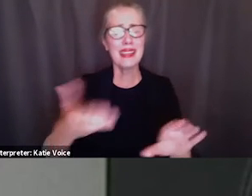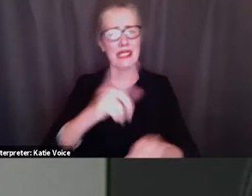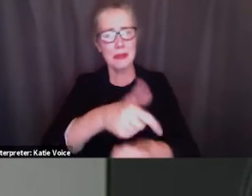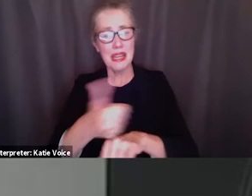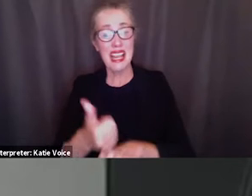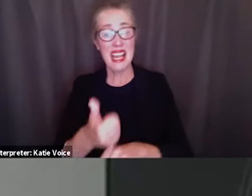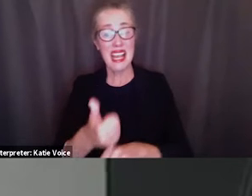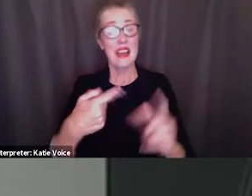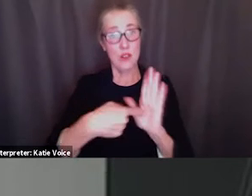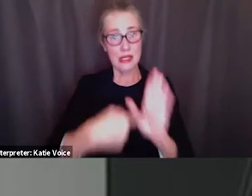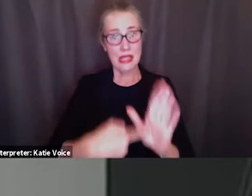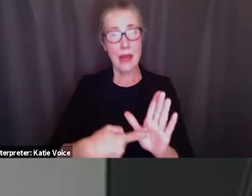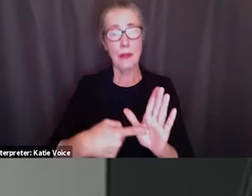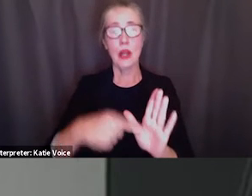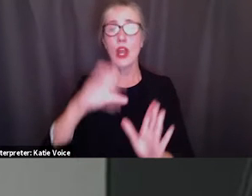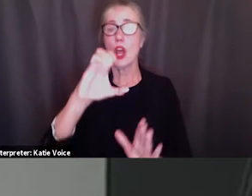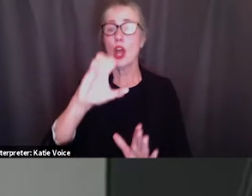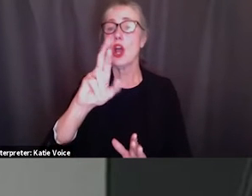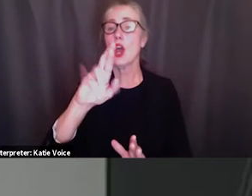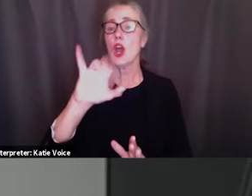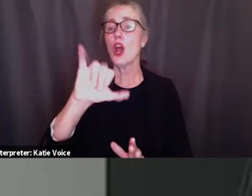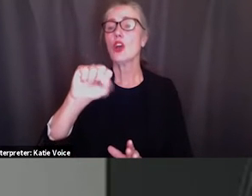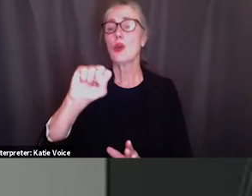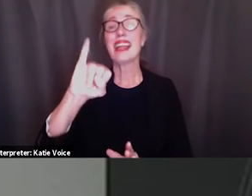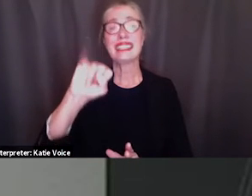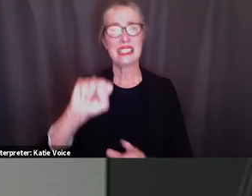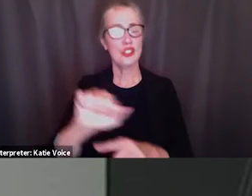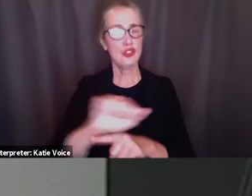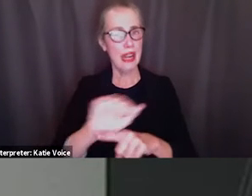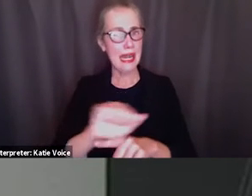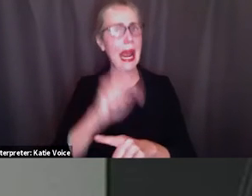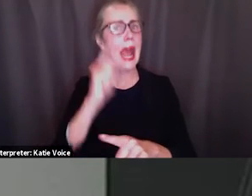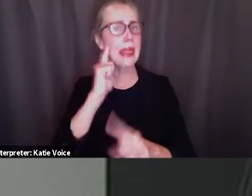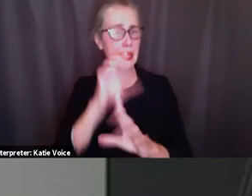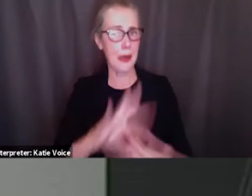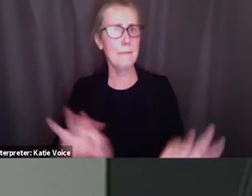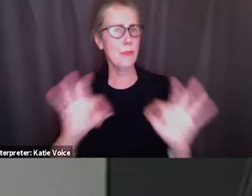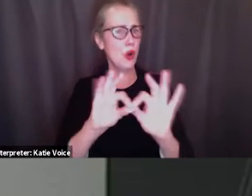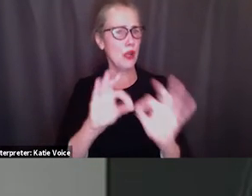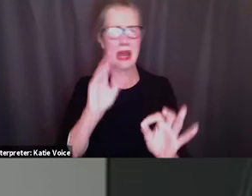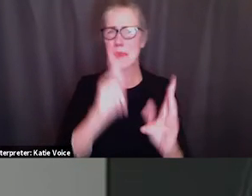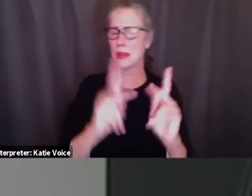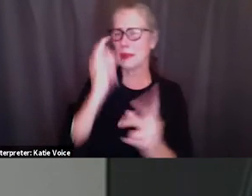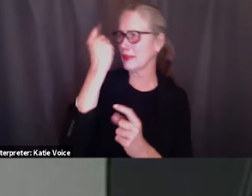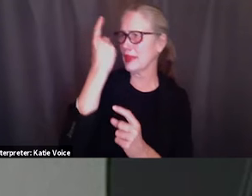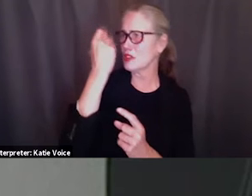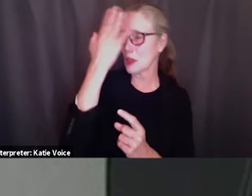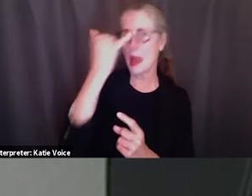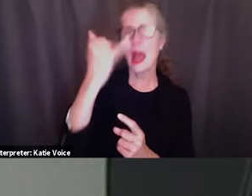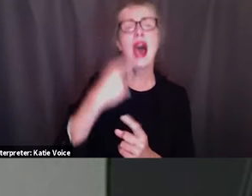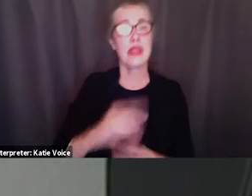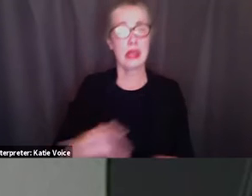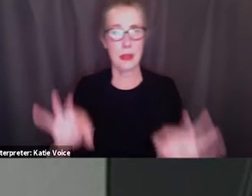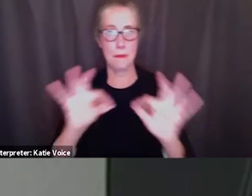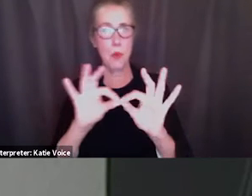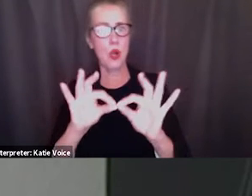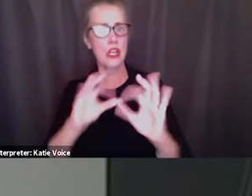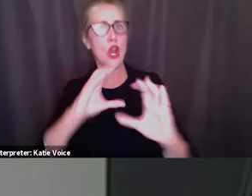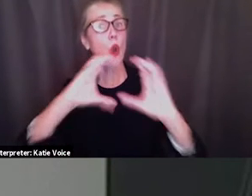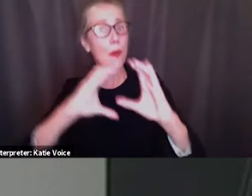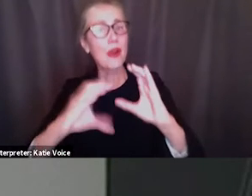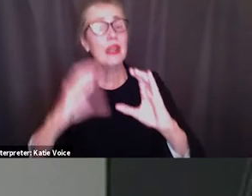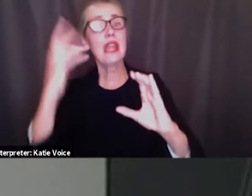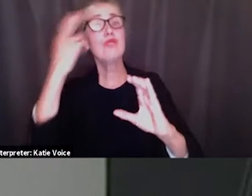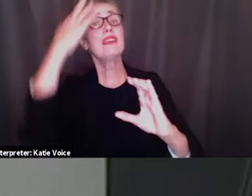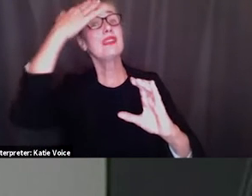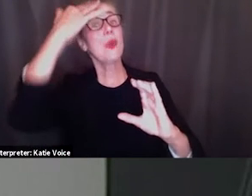Crisis Go. Había mucha confusión en torno a Crisis Go, así que es algo que necesitamos trabajar conforme seguimos adelante, es comunicar las razones por las cuales estamos